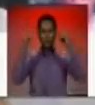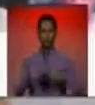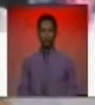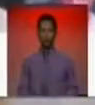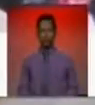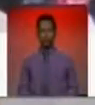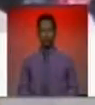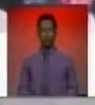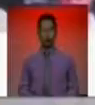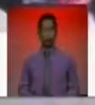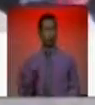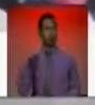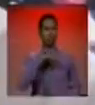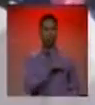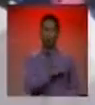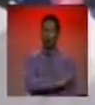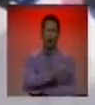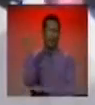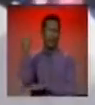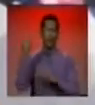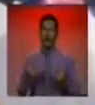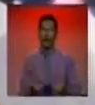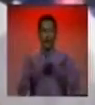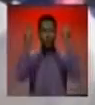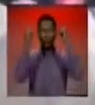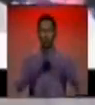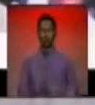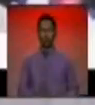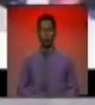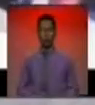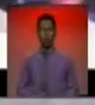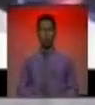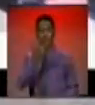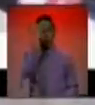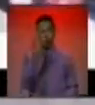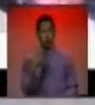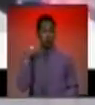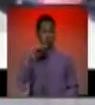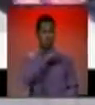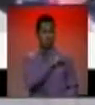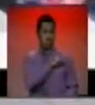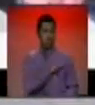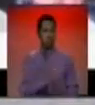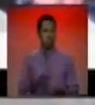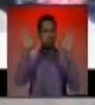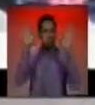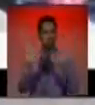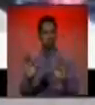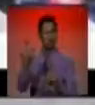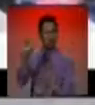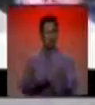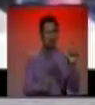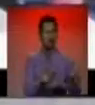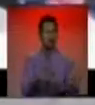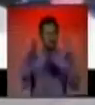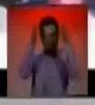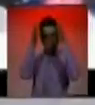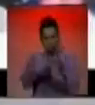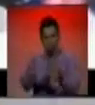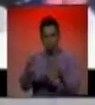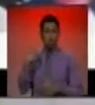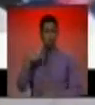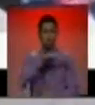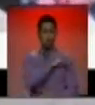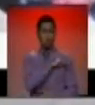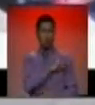vuelta. Vamos a ganar en una sola vuelta, porque no le hemos fallado al pueblo. Porque no le hemos fallado al